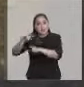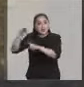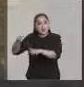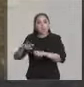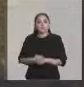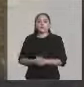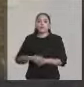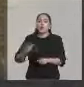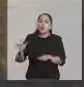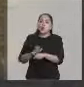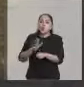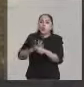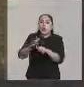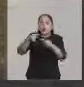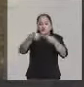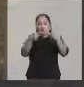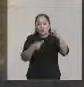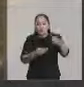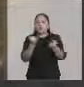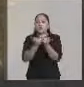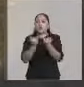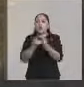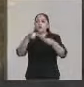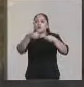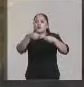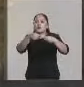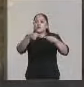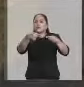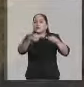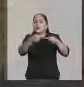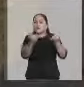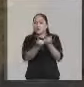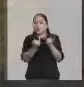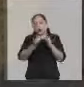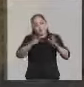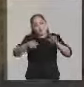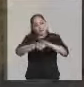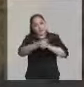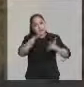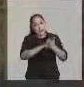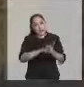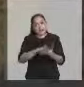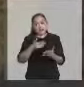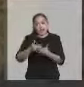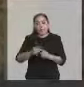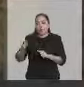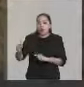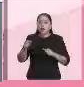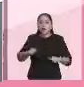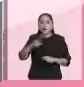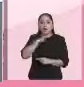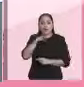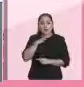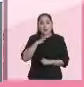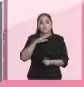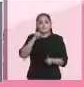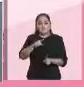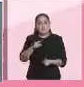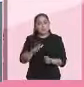imputa exactamente lo mismo? Nada más que él está preso y el otro está acá con mucha falta de